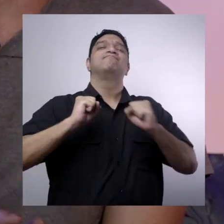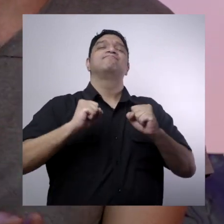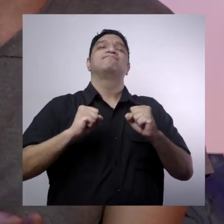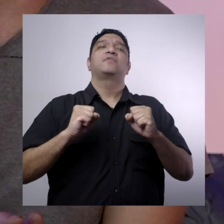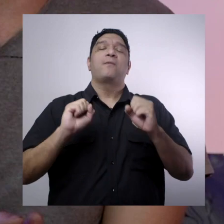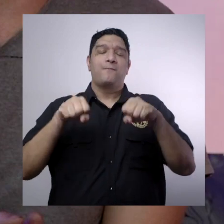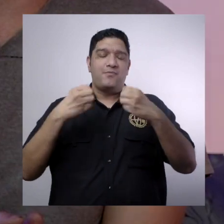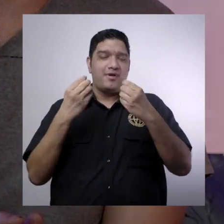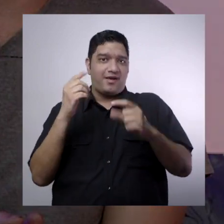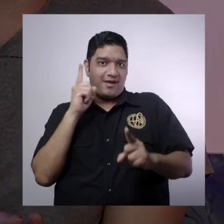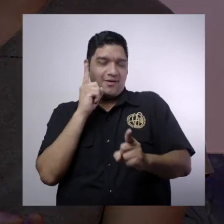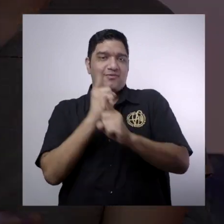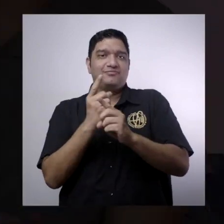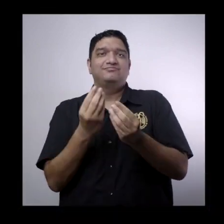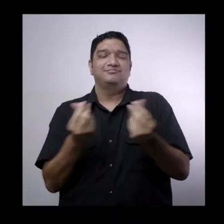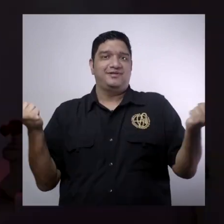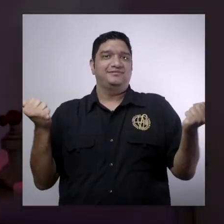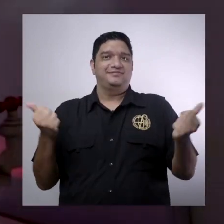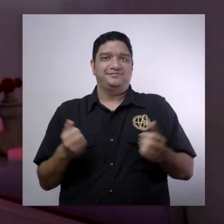salida.